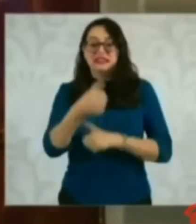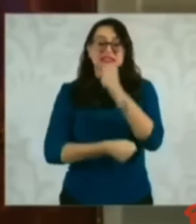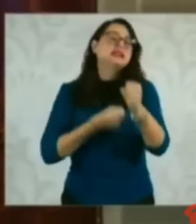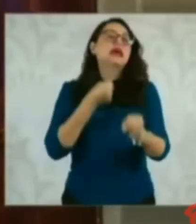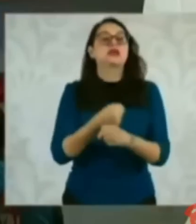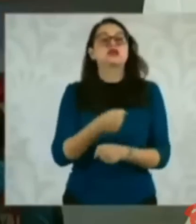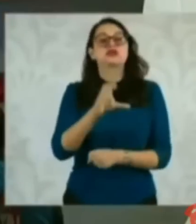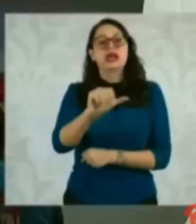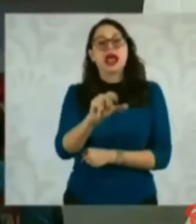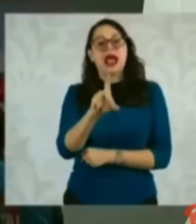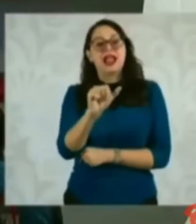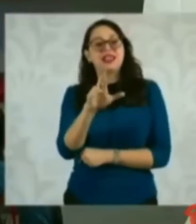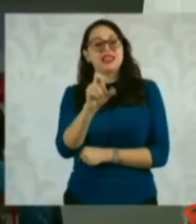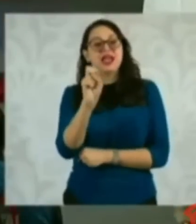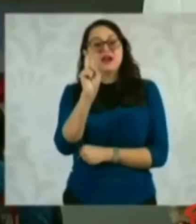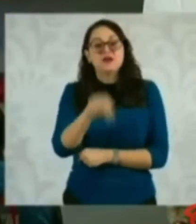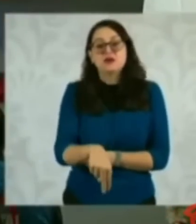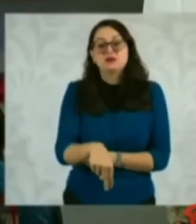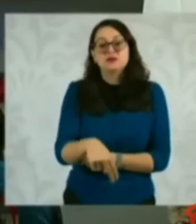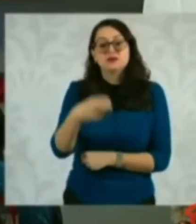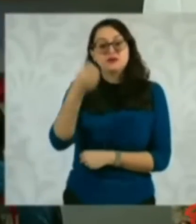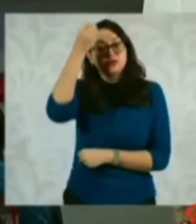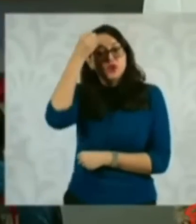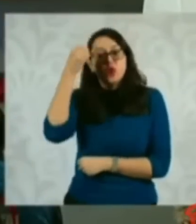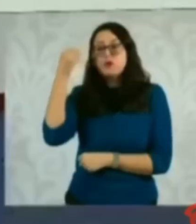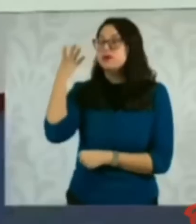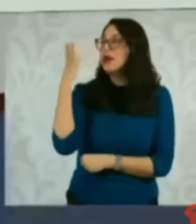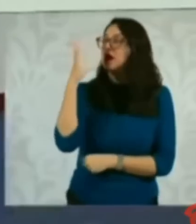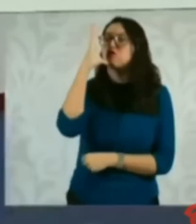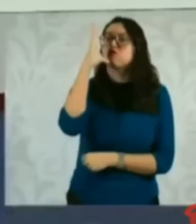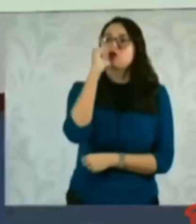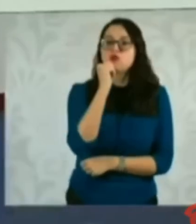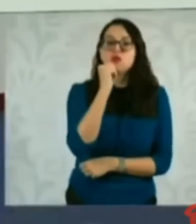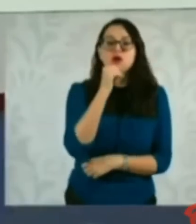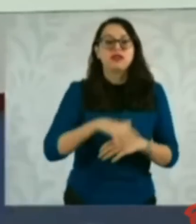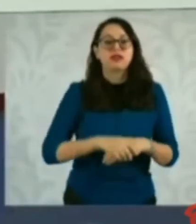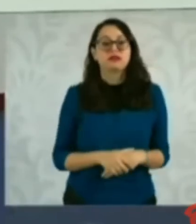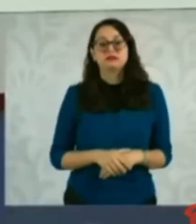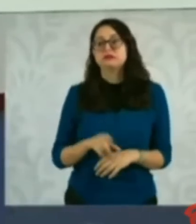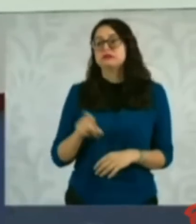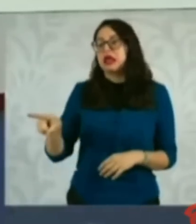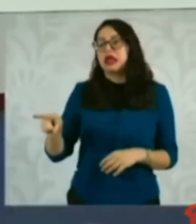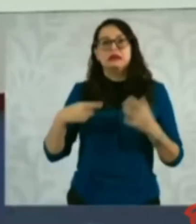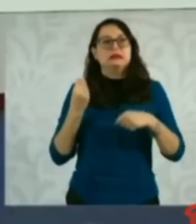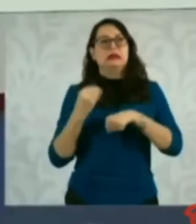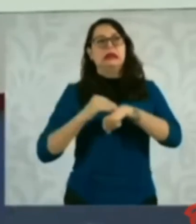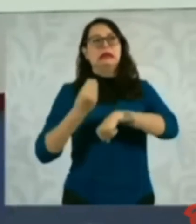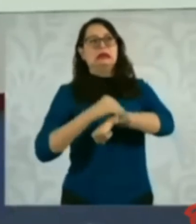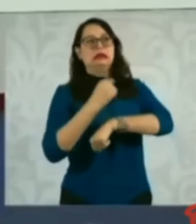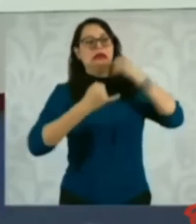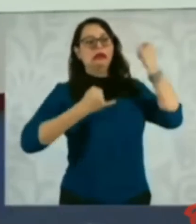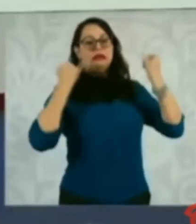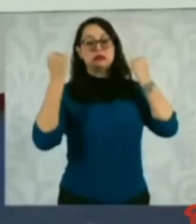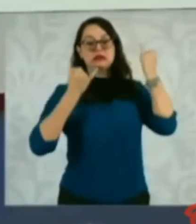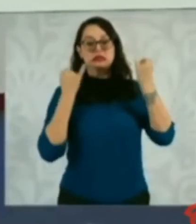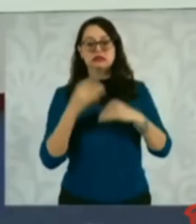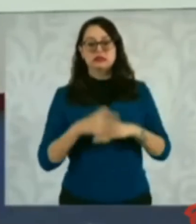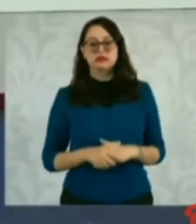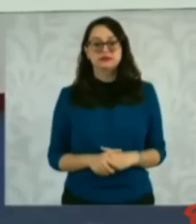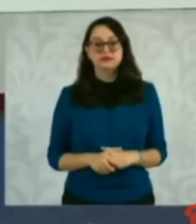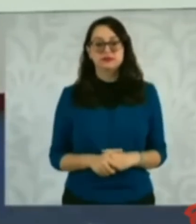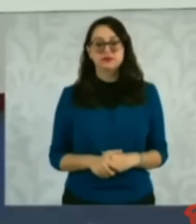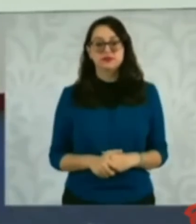El verdadero enemigo de nuestro país es el crimen organizado que secuestra, extorsiona, mata ciudadanos, etcétera. Adelante.